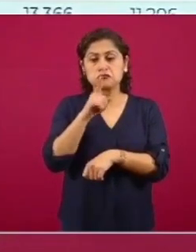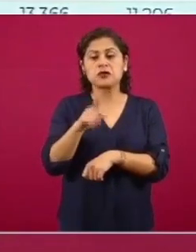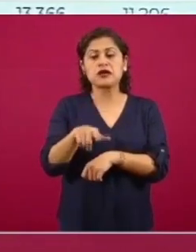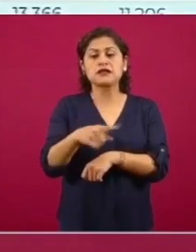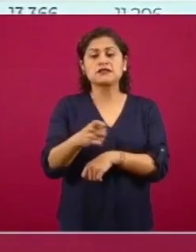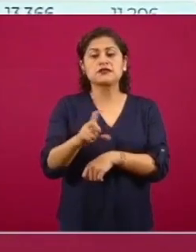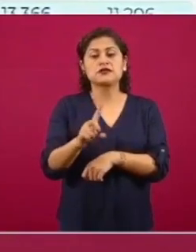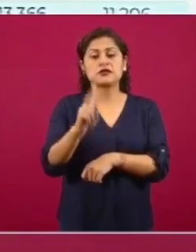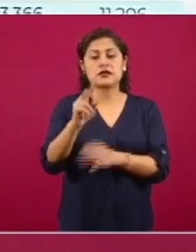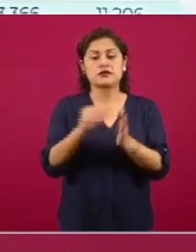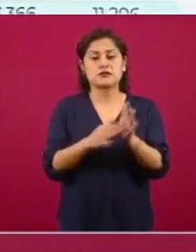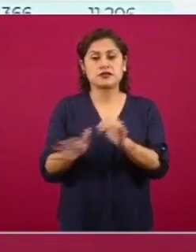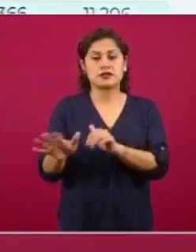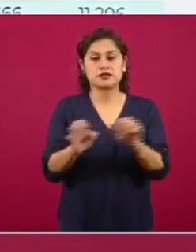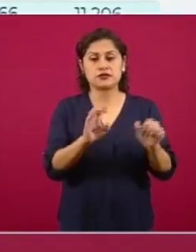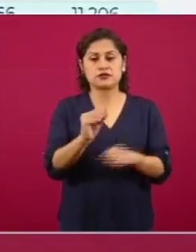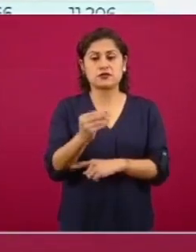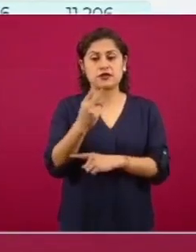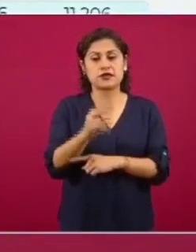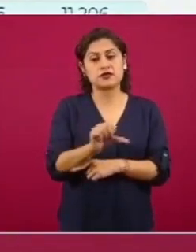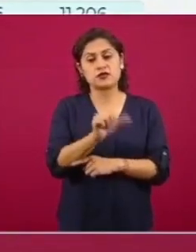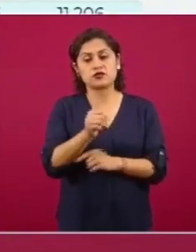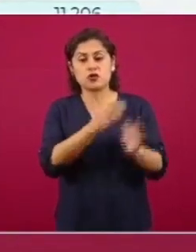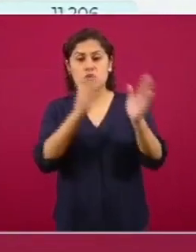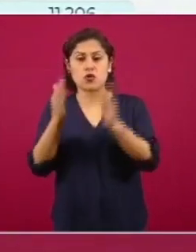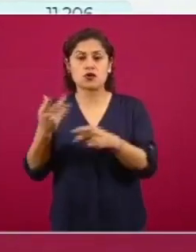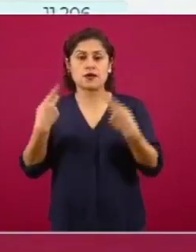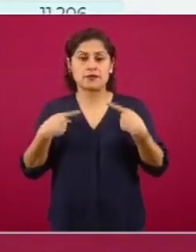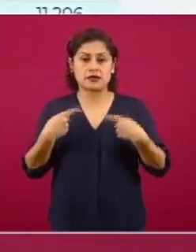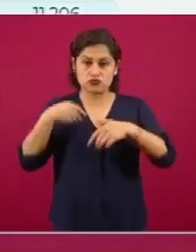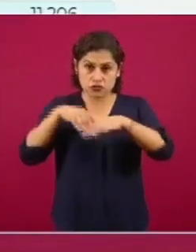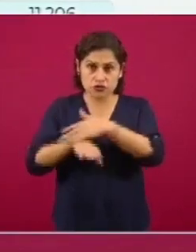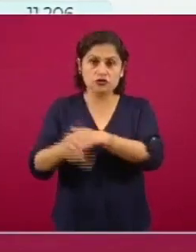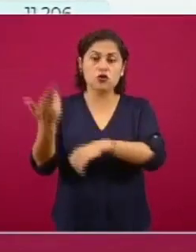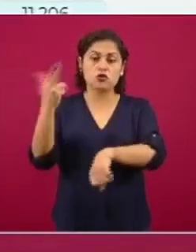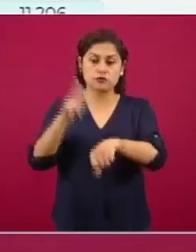132.692 en la semana 50, y de los que requirieron hospitalización,